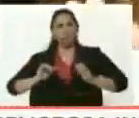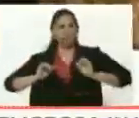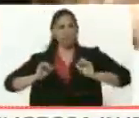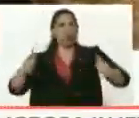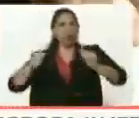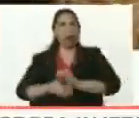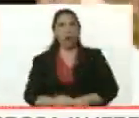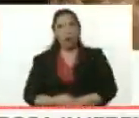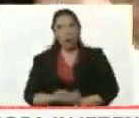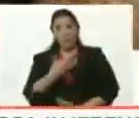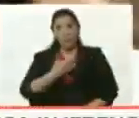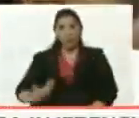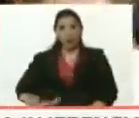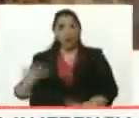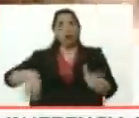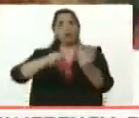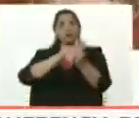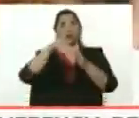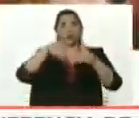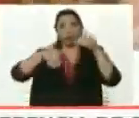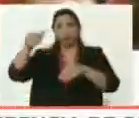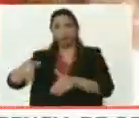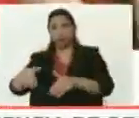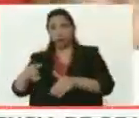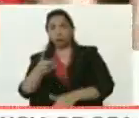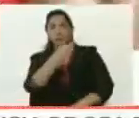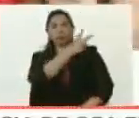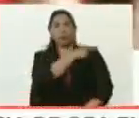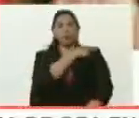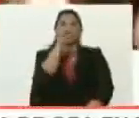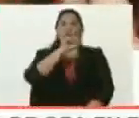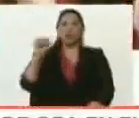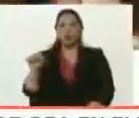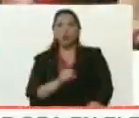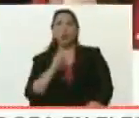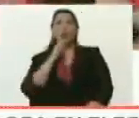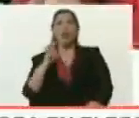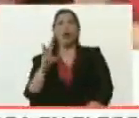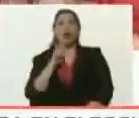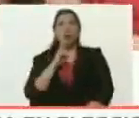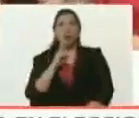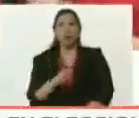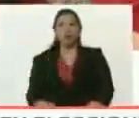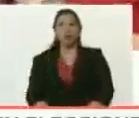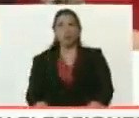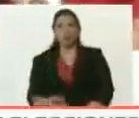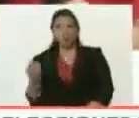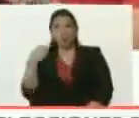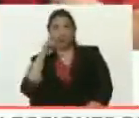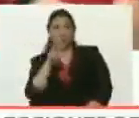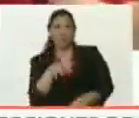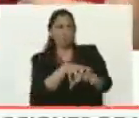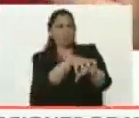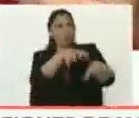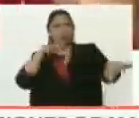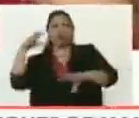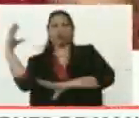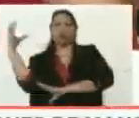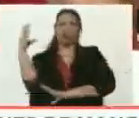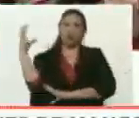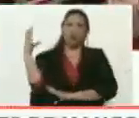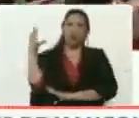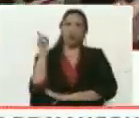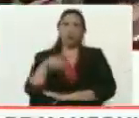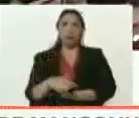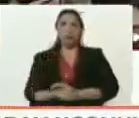al presidente reelecto, al gran jefe del sur, Evo Morales. Ayer vimos millones en Colombia